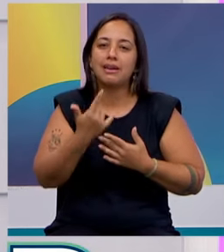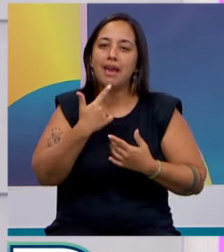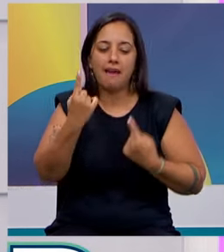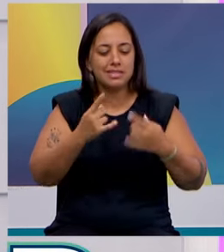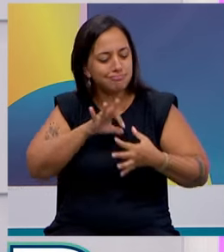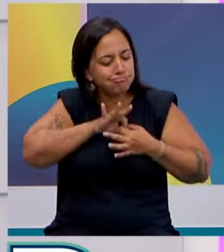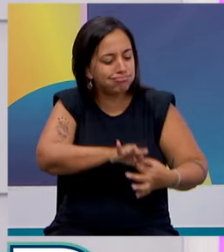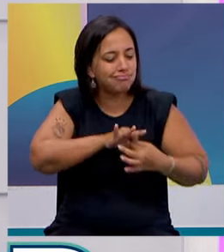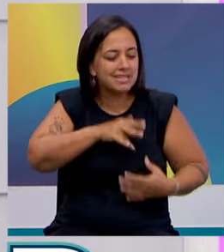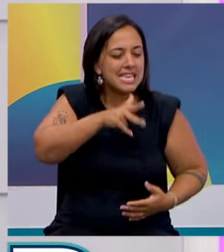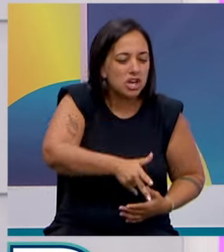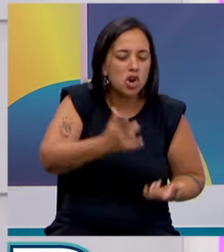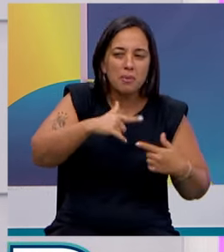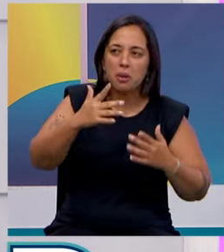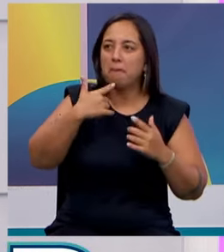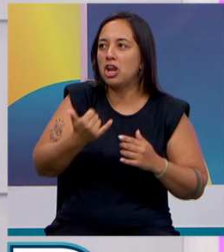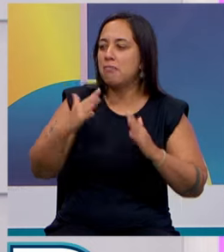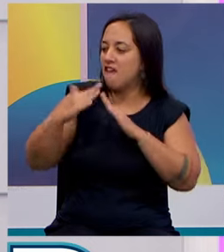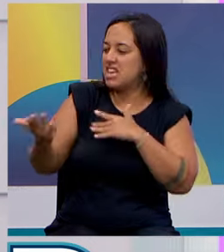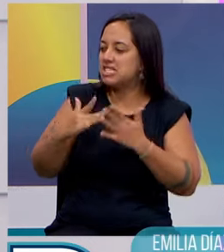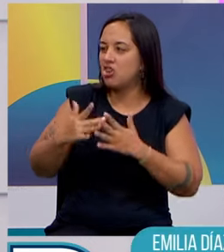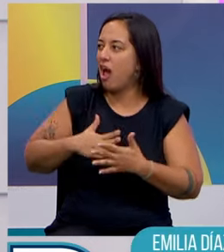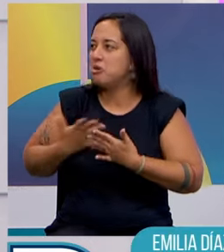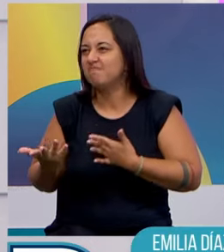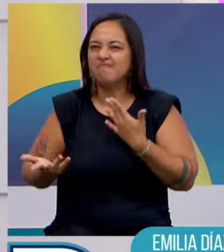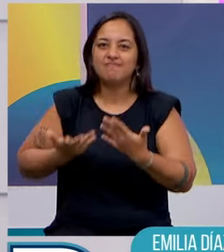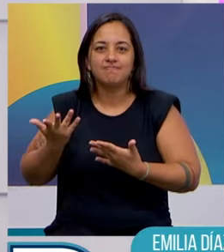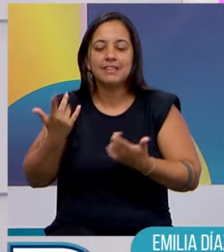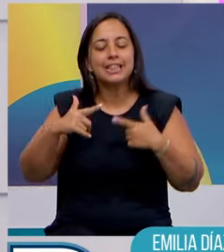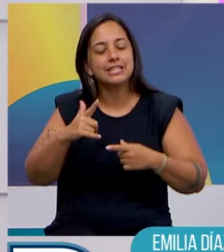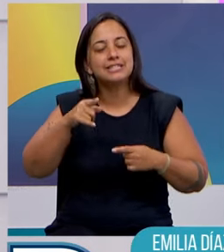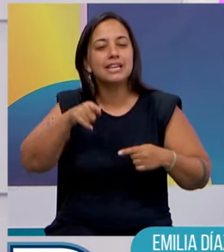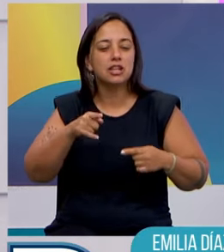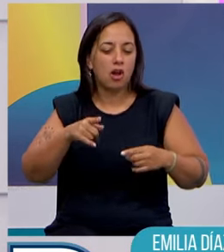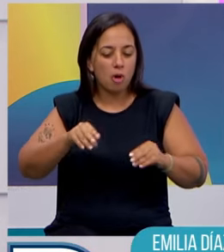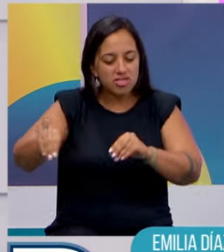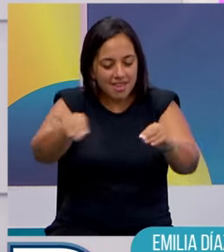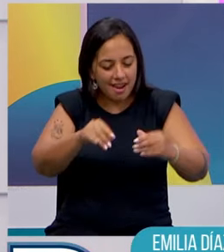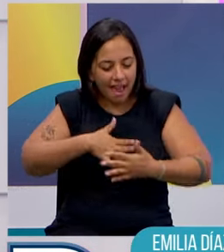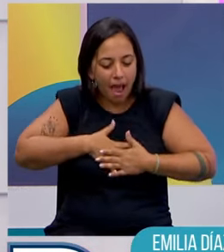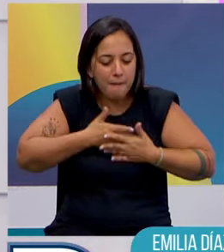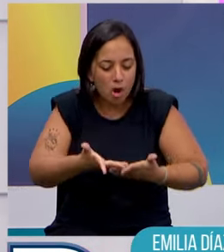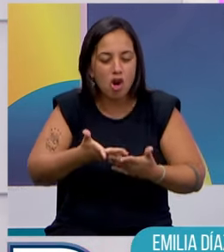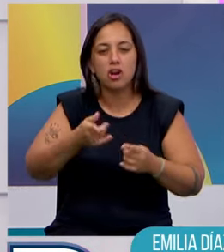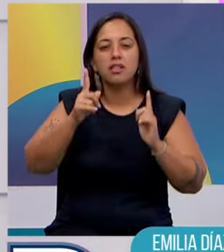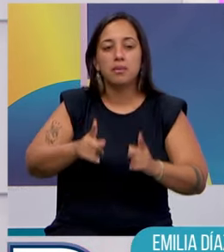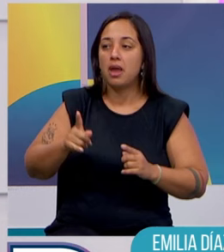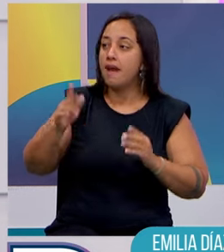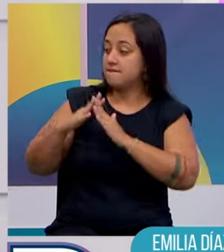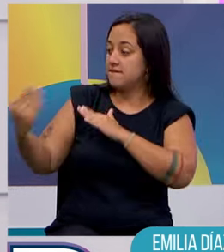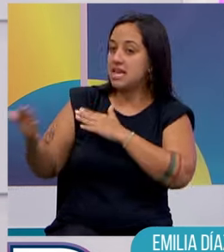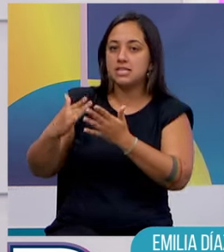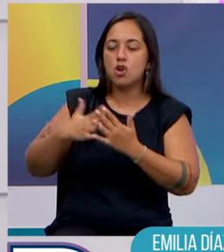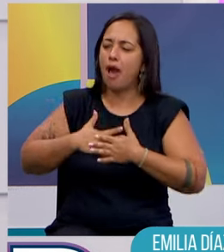hijos, claro, pero no con tus vecinos, ¿viste? Y esto habla del amor incondicional con la tierra, con los vecinos también, ahora, sanar